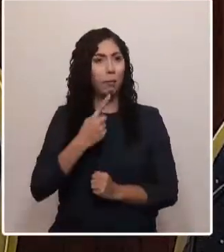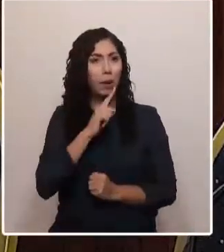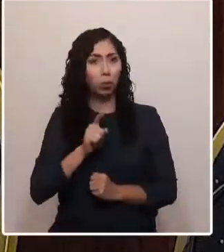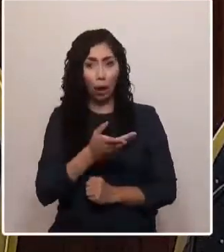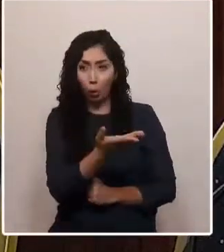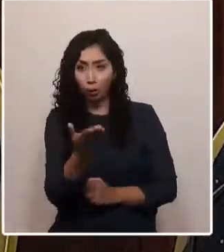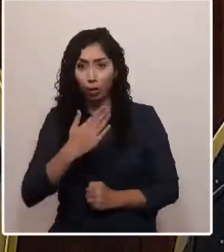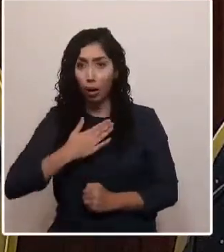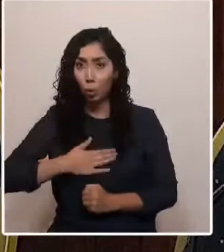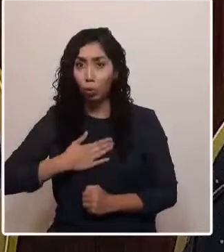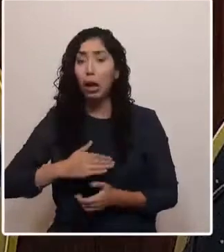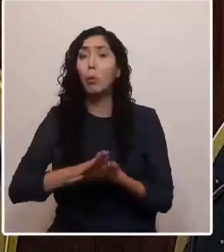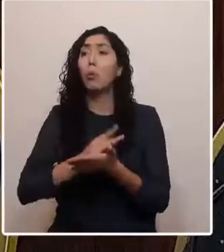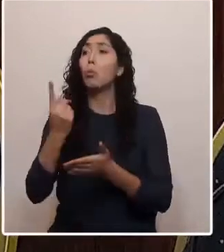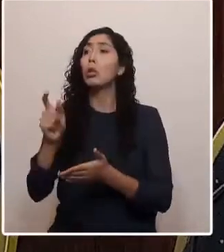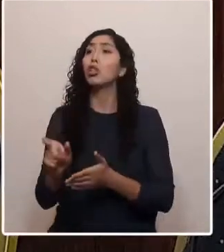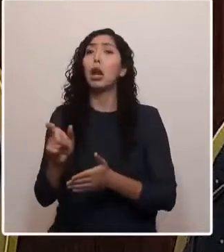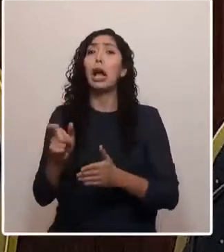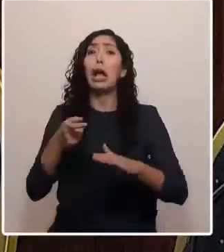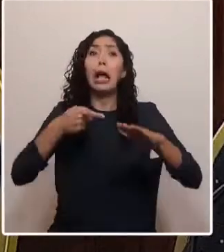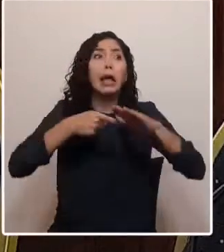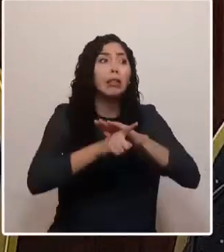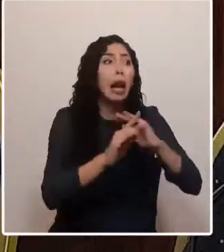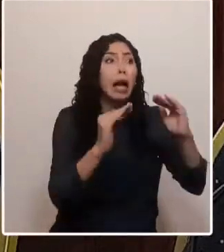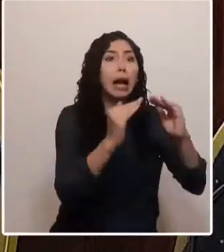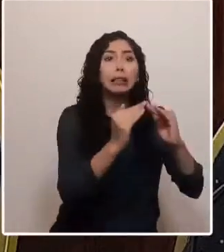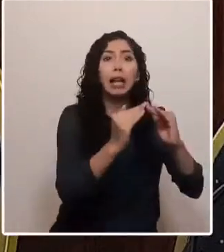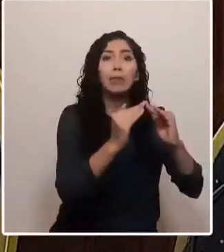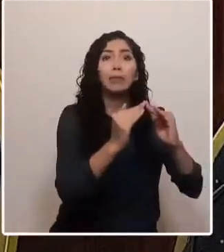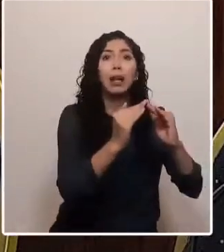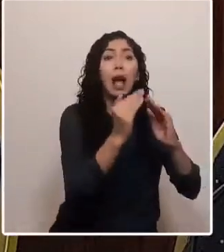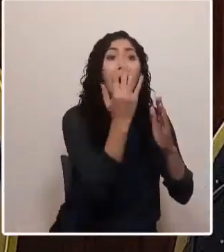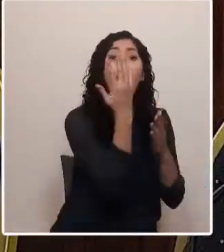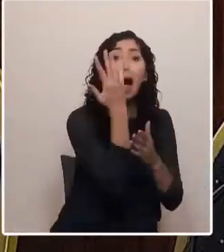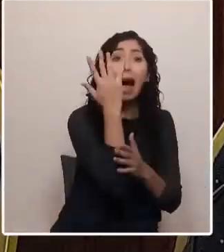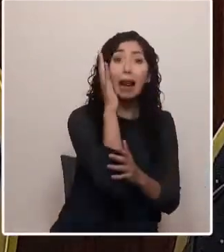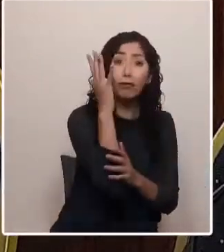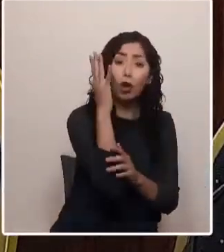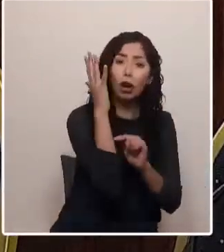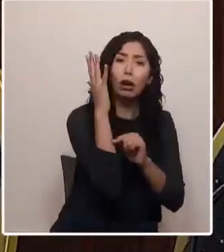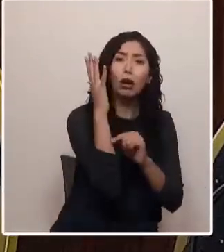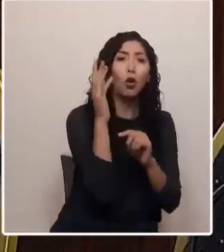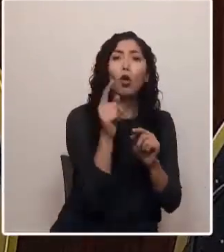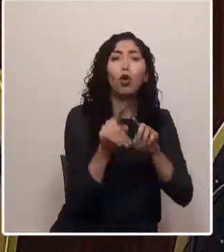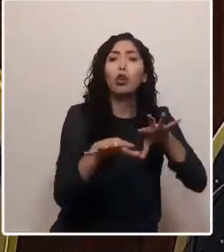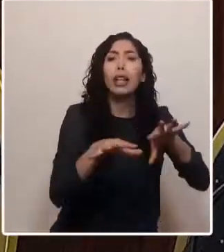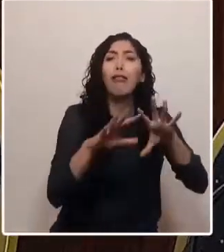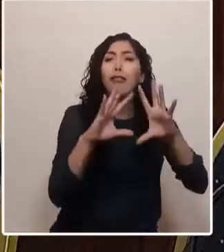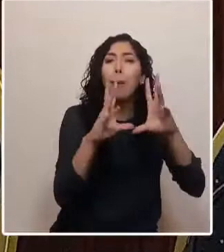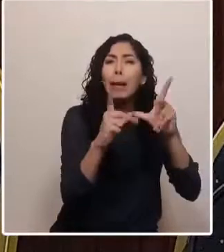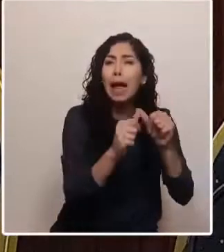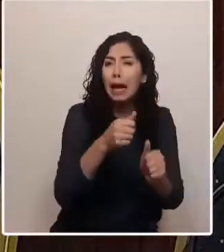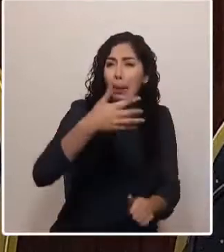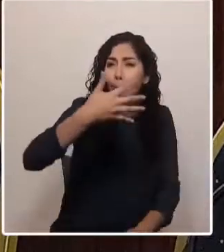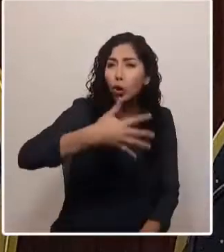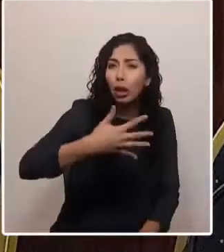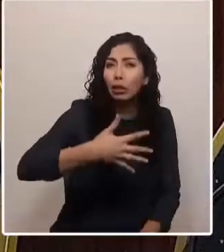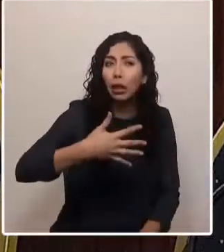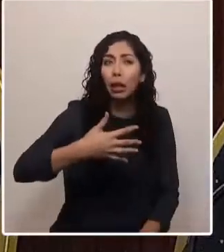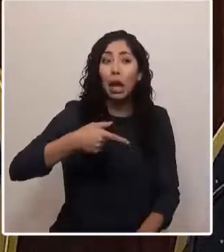se lleven un árbol familiar, es decir, algo íntimo, y lo pusieran a disposición de todo el